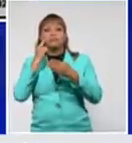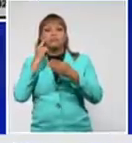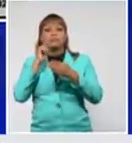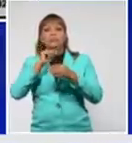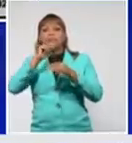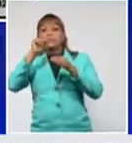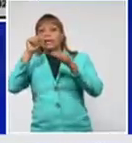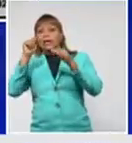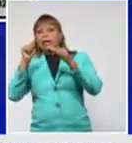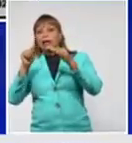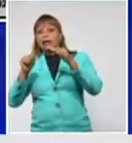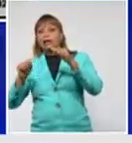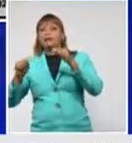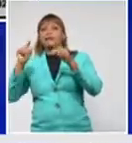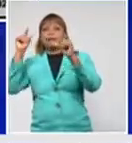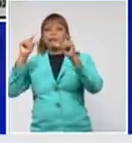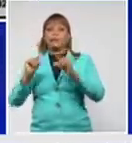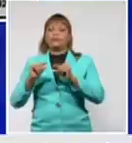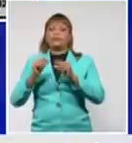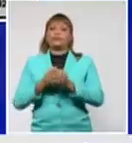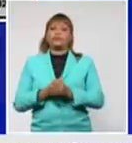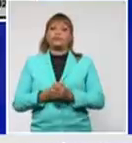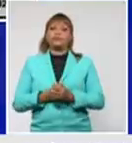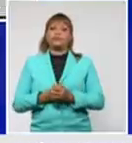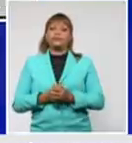disminución de los casos. Y por último,